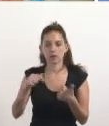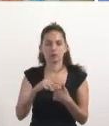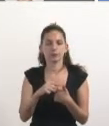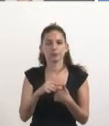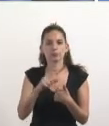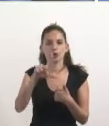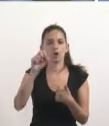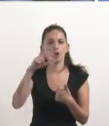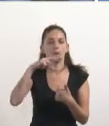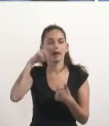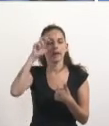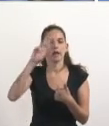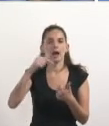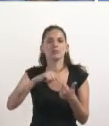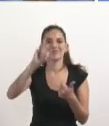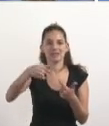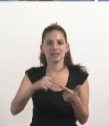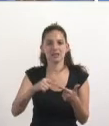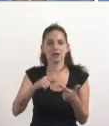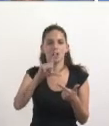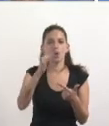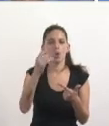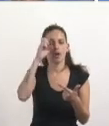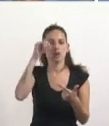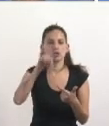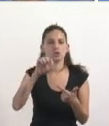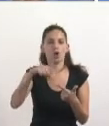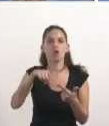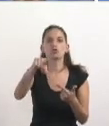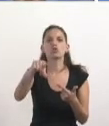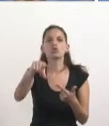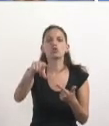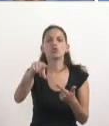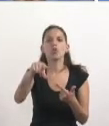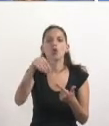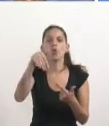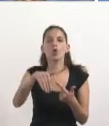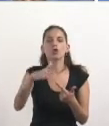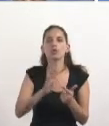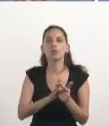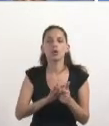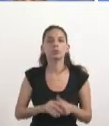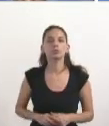lovera afirmativo hueso senador luego su voto por favor